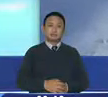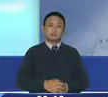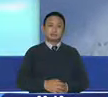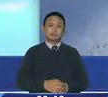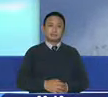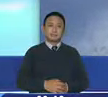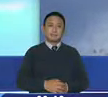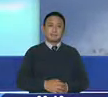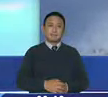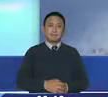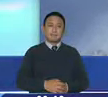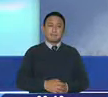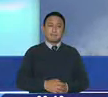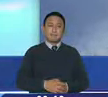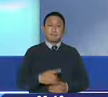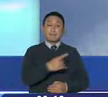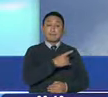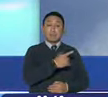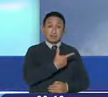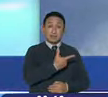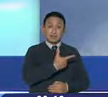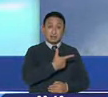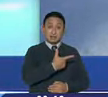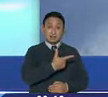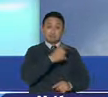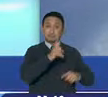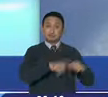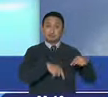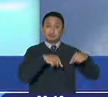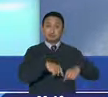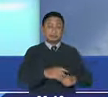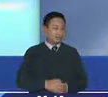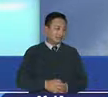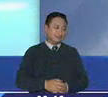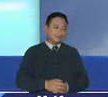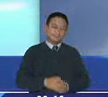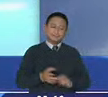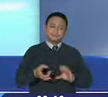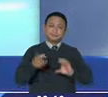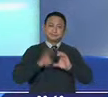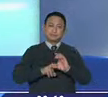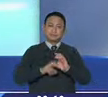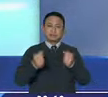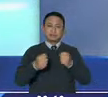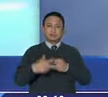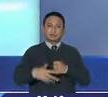El sujeto no pudo cometer el ilícito y se volvió a subir en el mismo carro para huir.